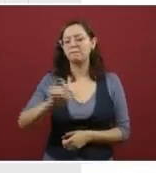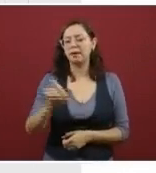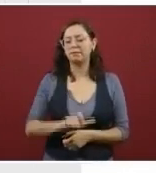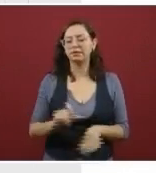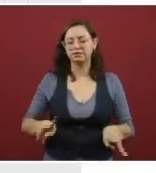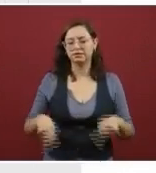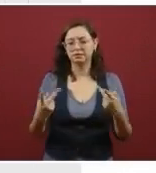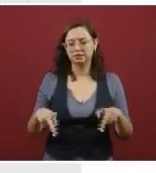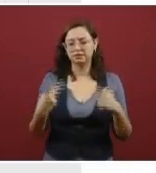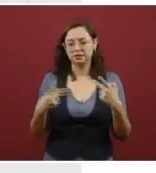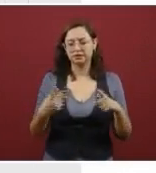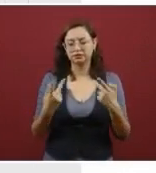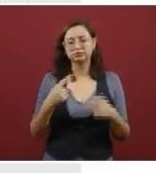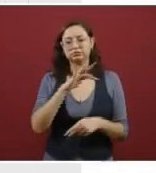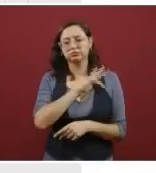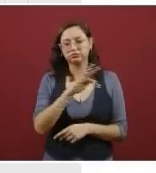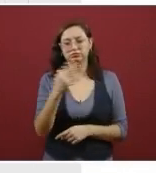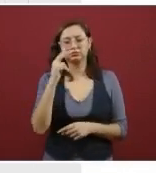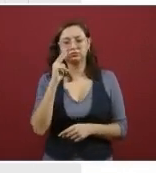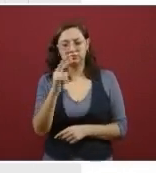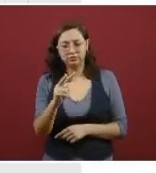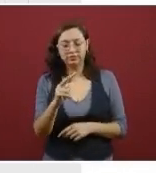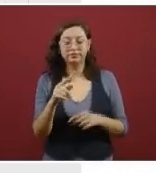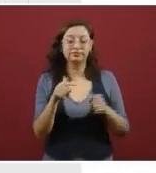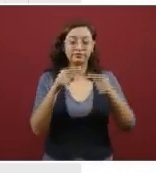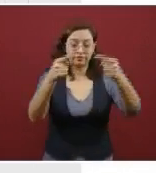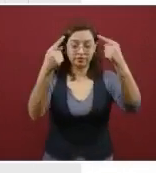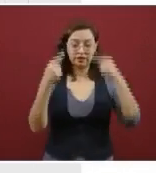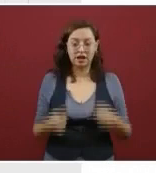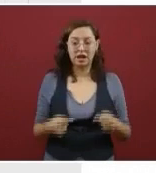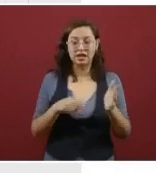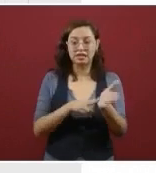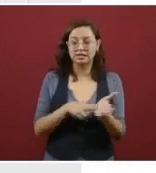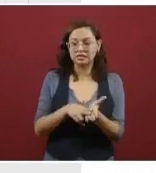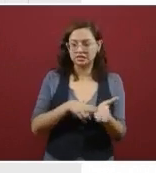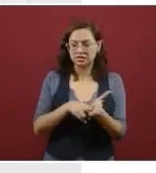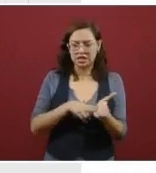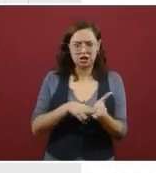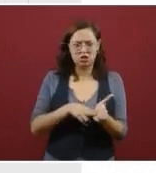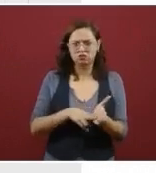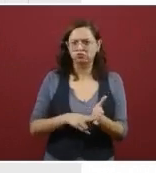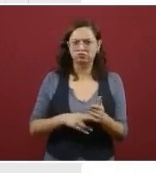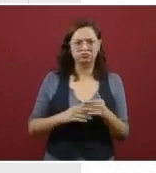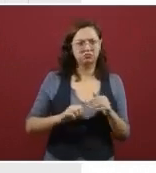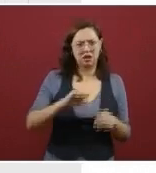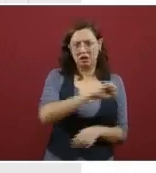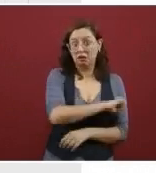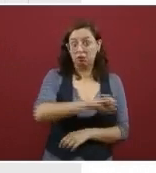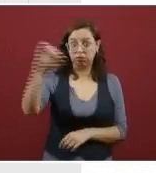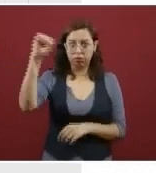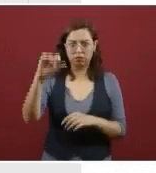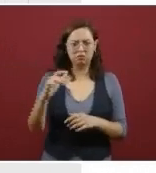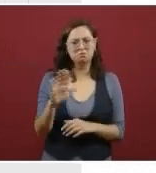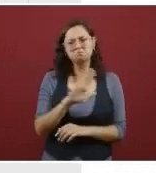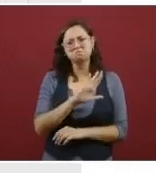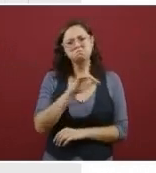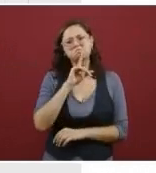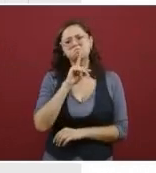servicio. Como se puede observar en la línea negra, no hemos rebasado desde ya hace varias